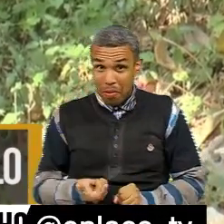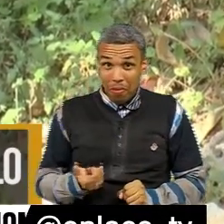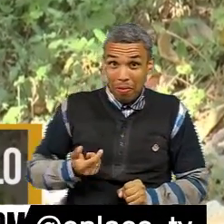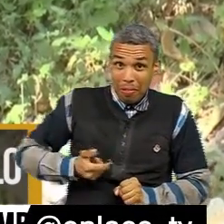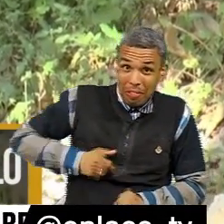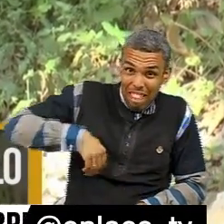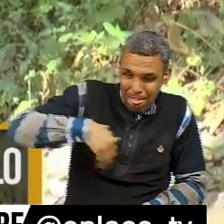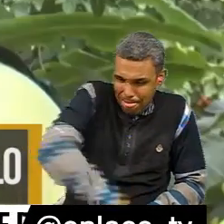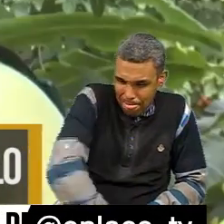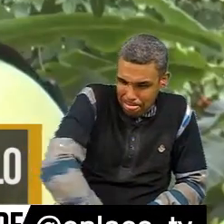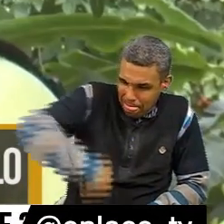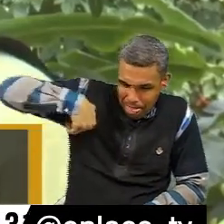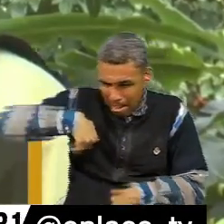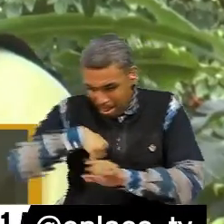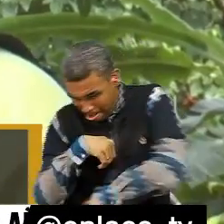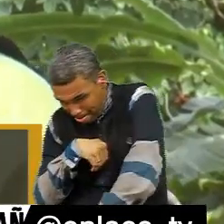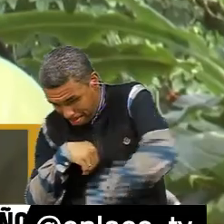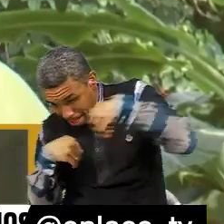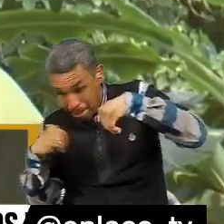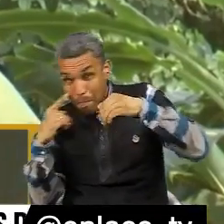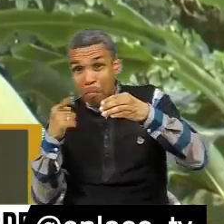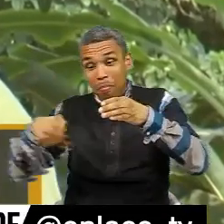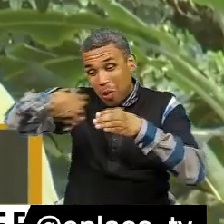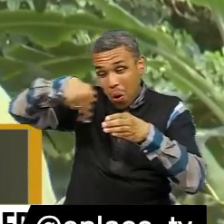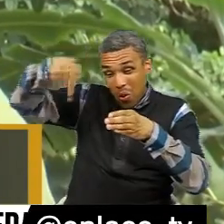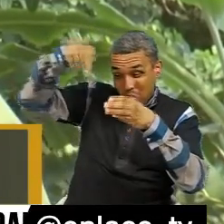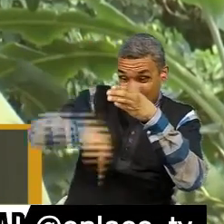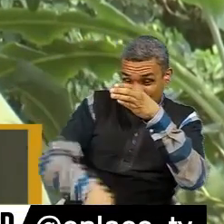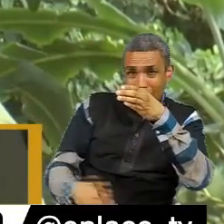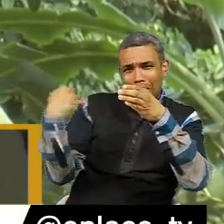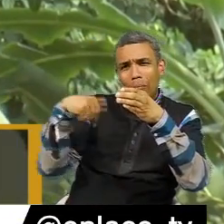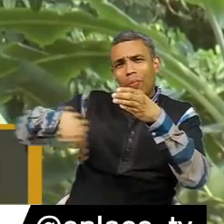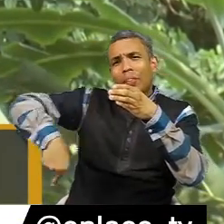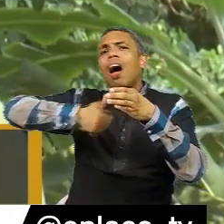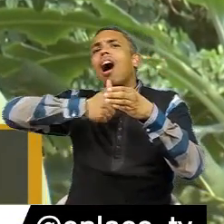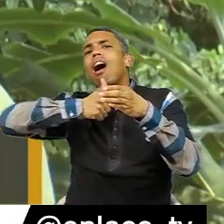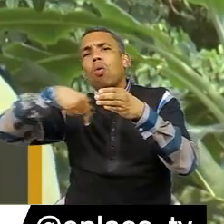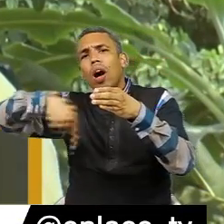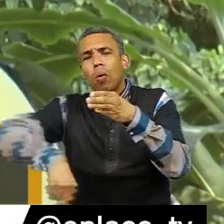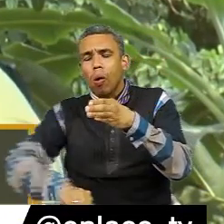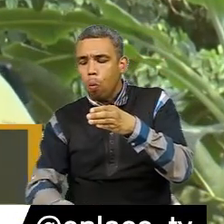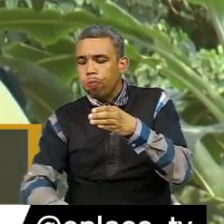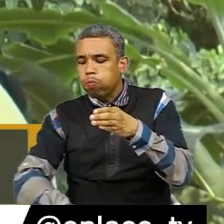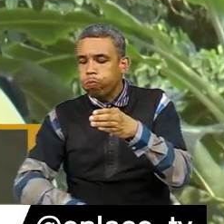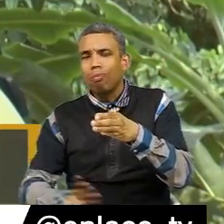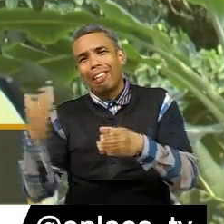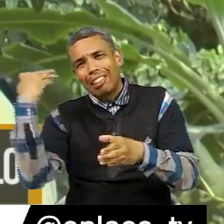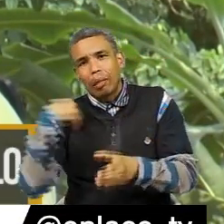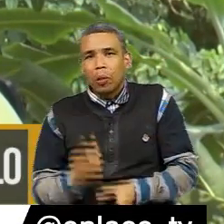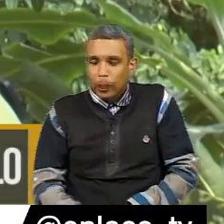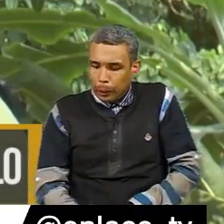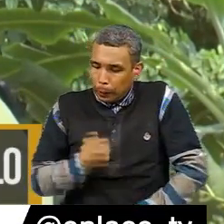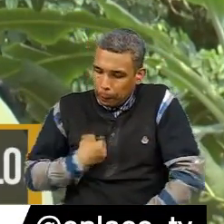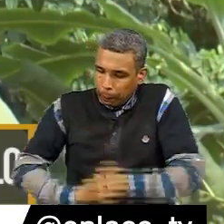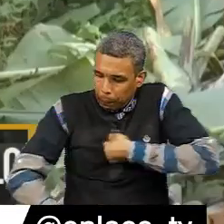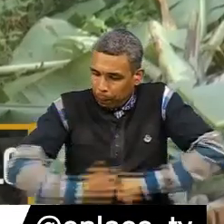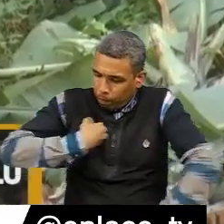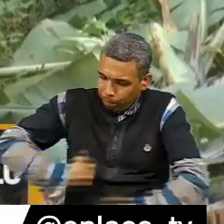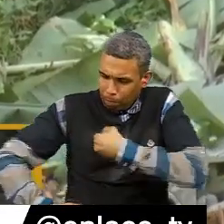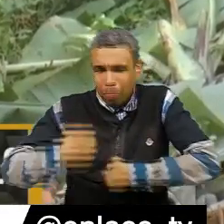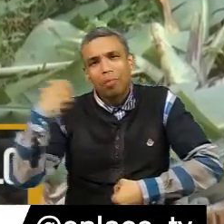vino el alcantarillado, que vino el progreso, que el barrio y eso, que ya crecimos y eso, entonces quedaron esos huecos ahí. Ahora es una